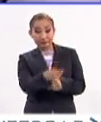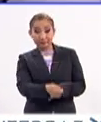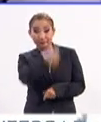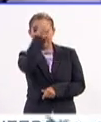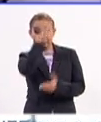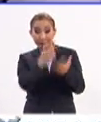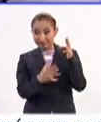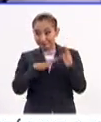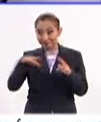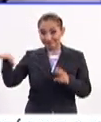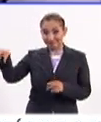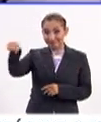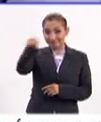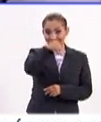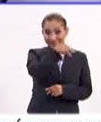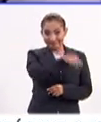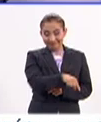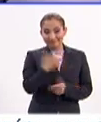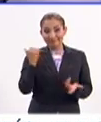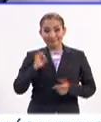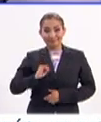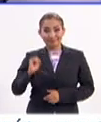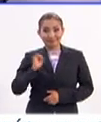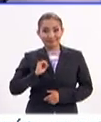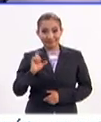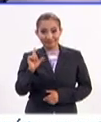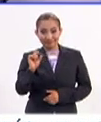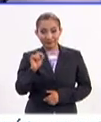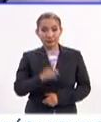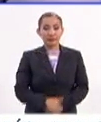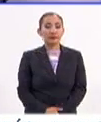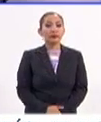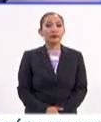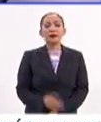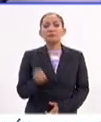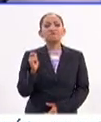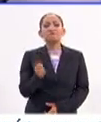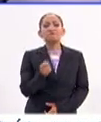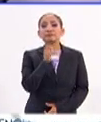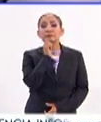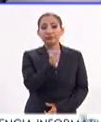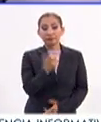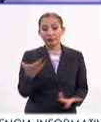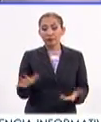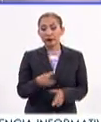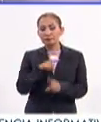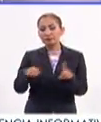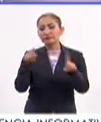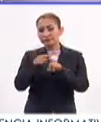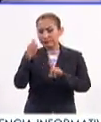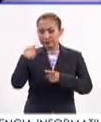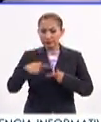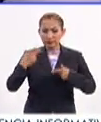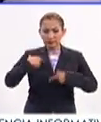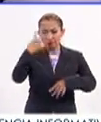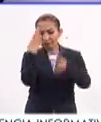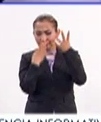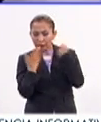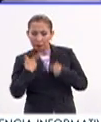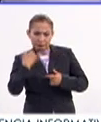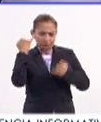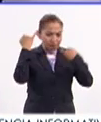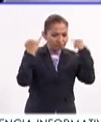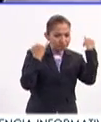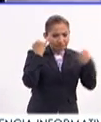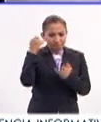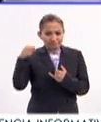primeras revoluciones que se han dado en el siglo XX, pues significó también la creación de muchos pensadores, muchos ideólogos